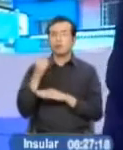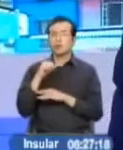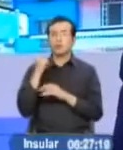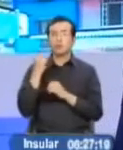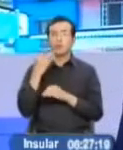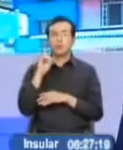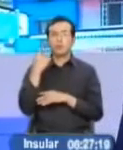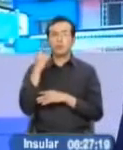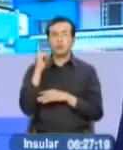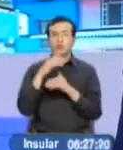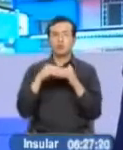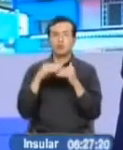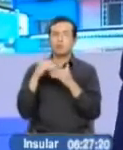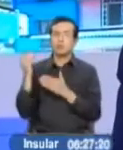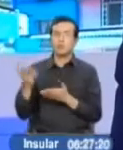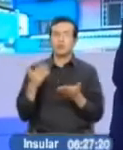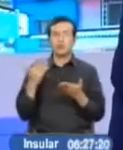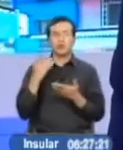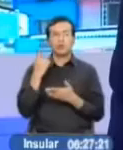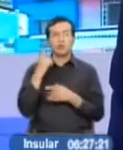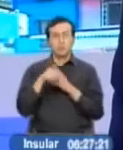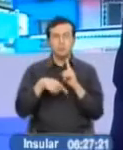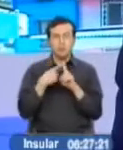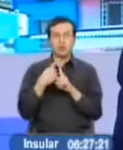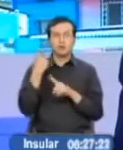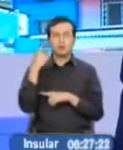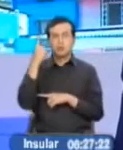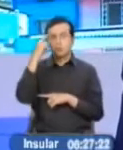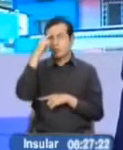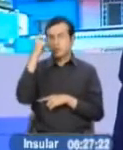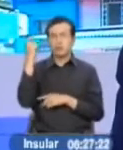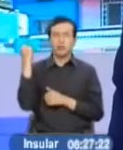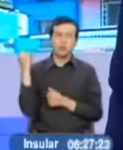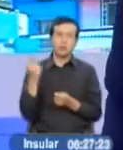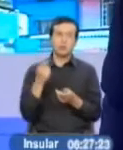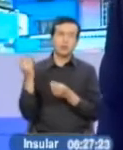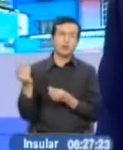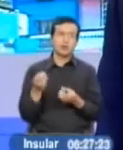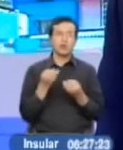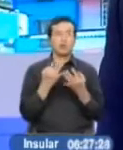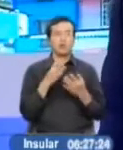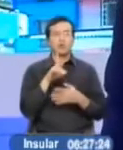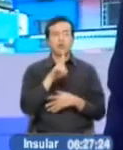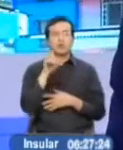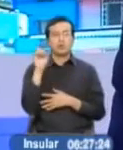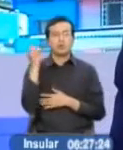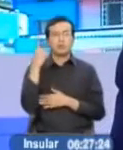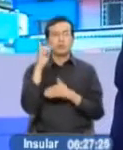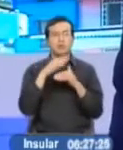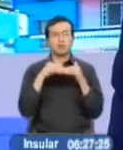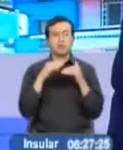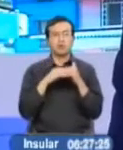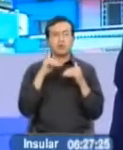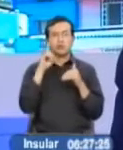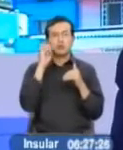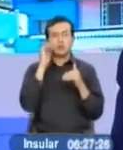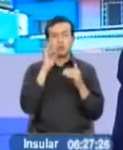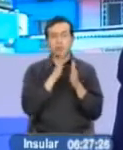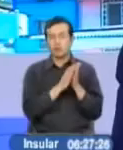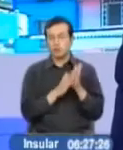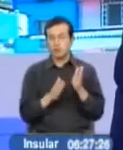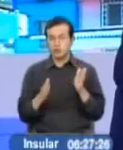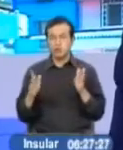de más de $1 millón. Era un gasto adicional para el gobierno de más de $100 millones en esos 100 días que iba a